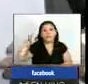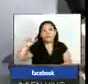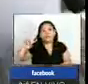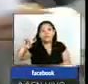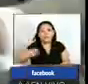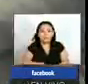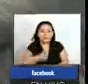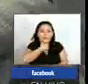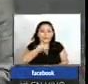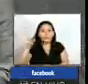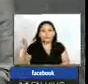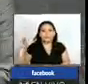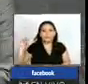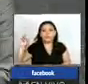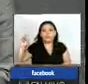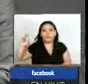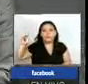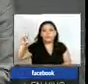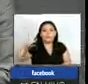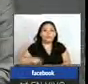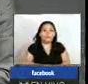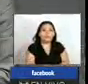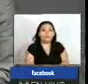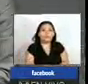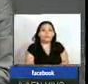Góchez, Noticiero Hechos.